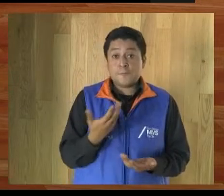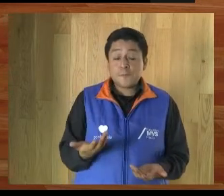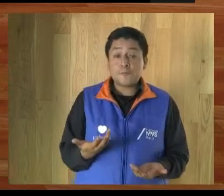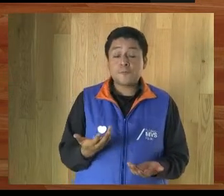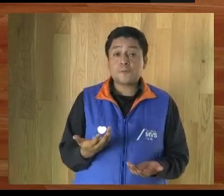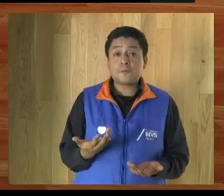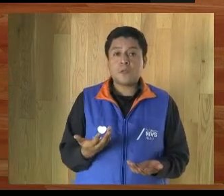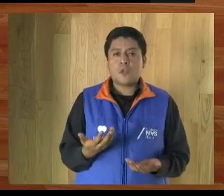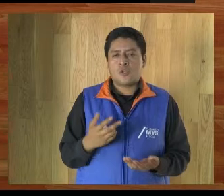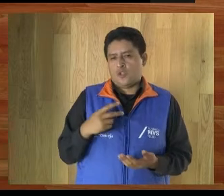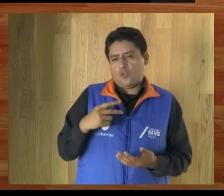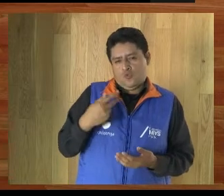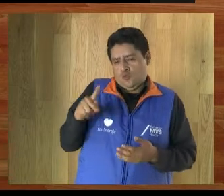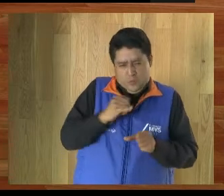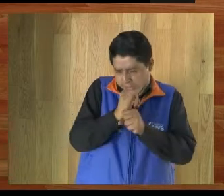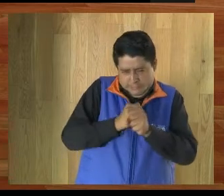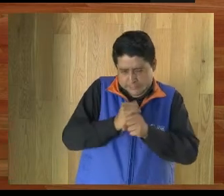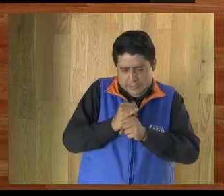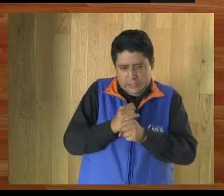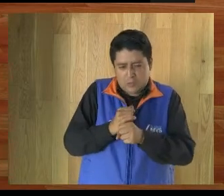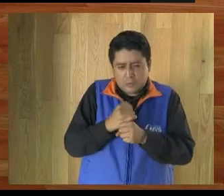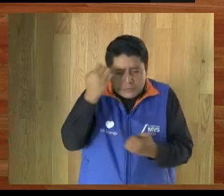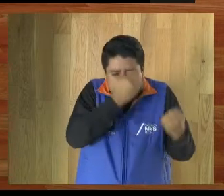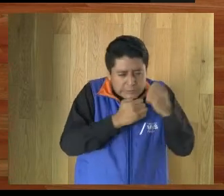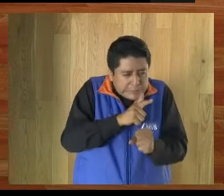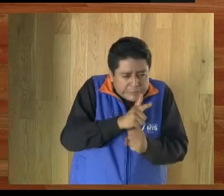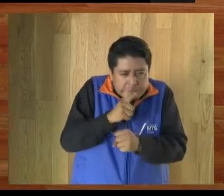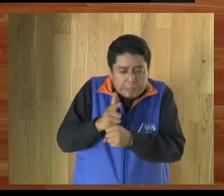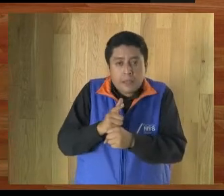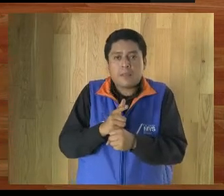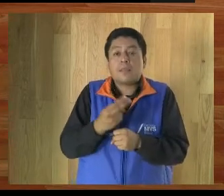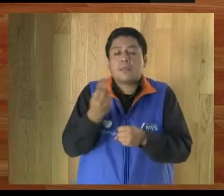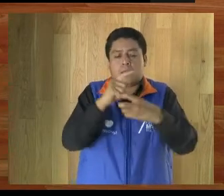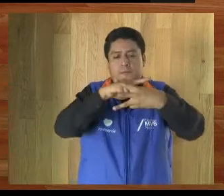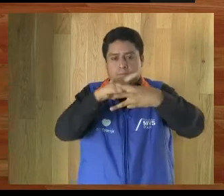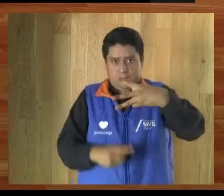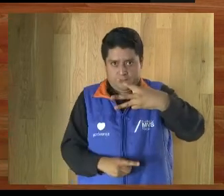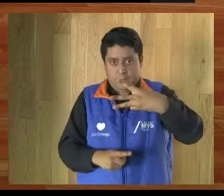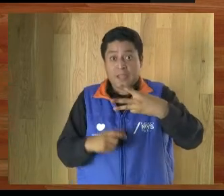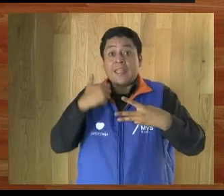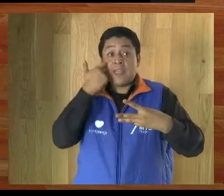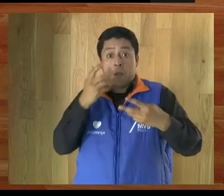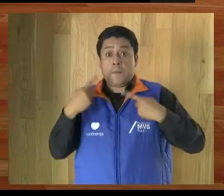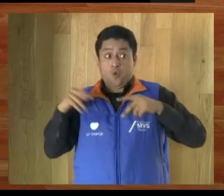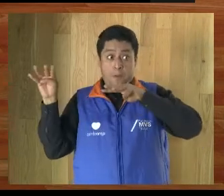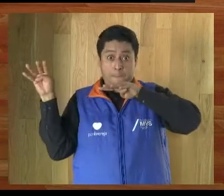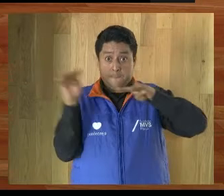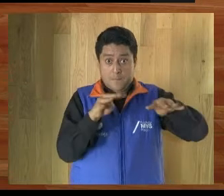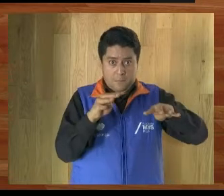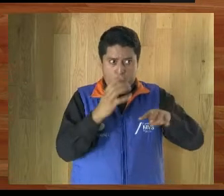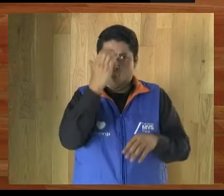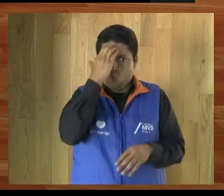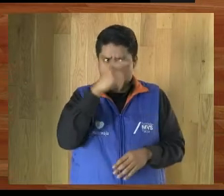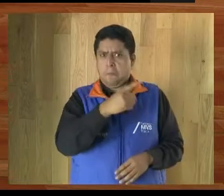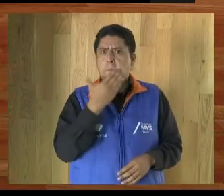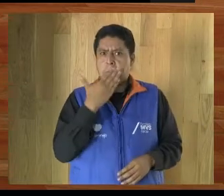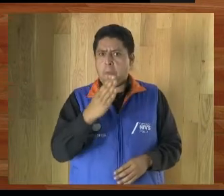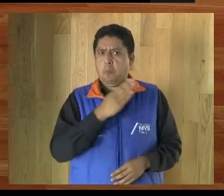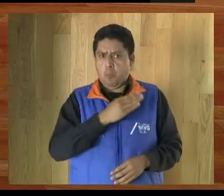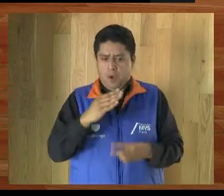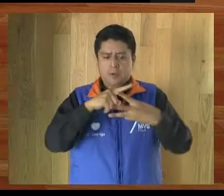pues vieron que los 3 aspectos más importantes para lograr una fuerte y buena reputación son